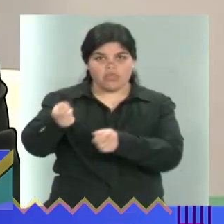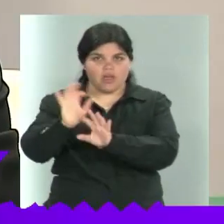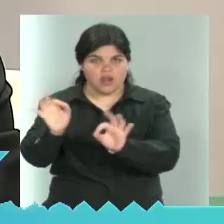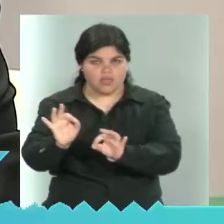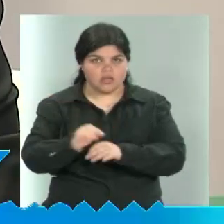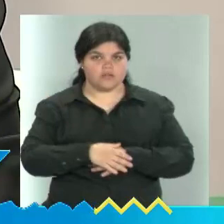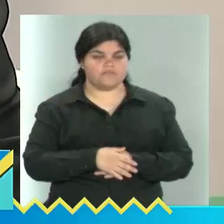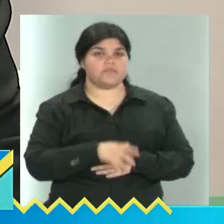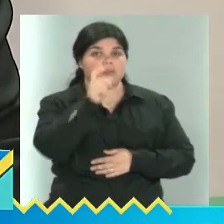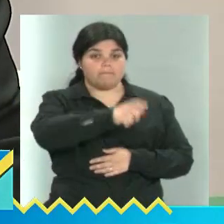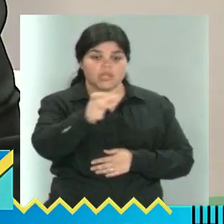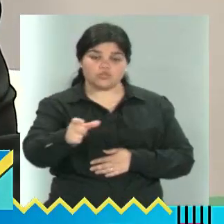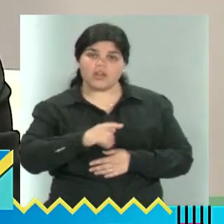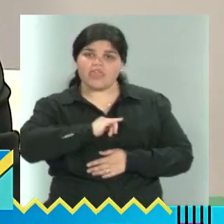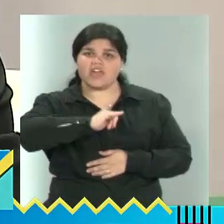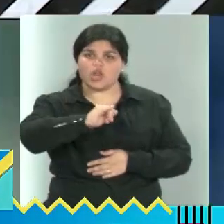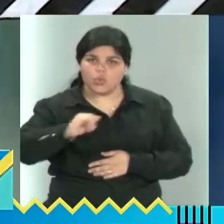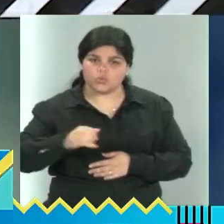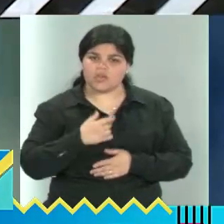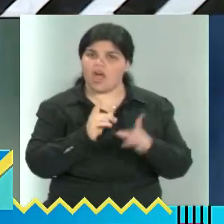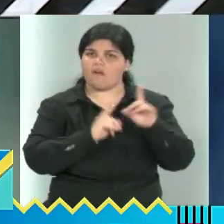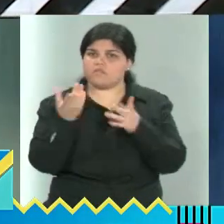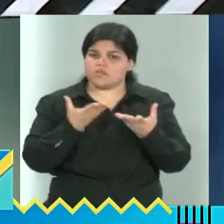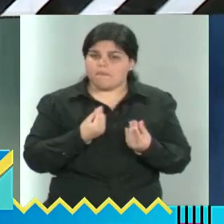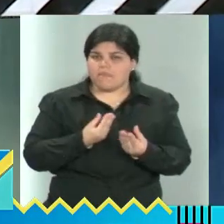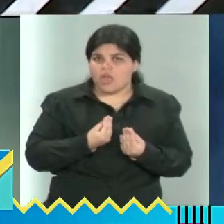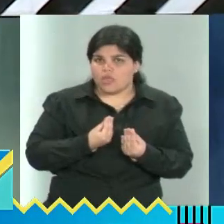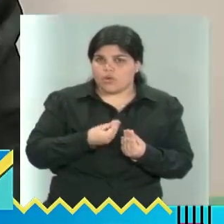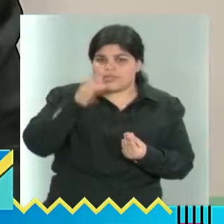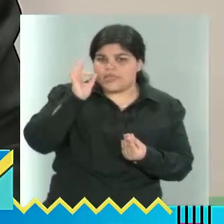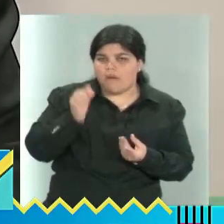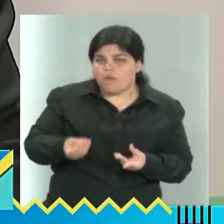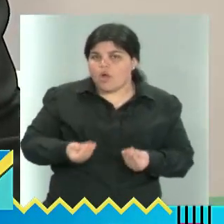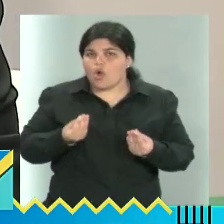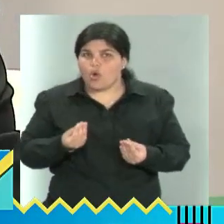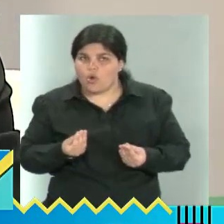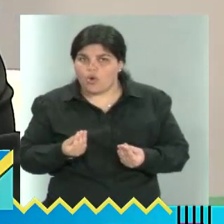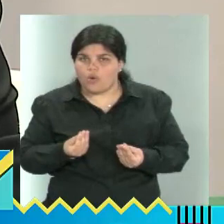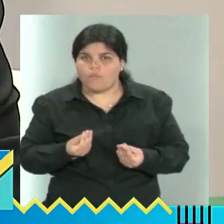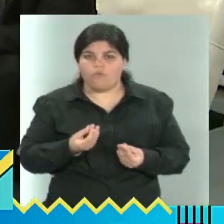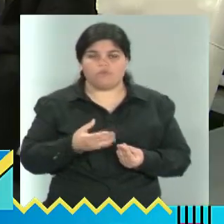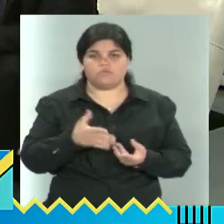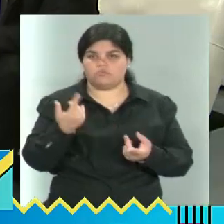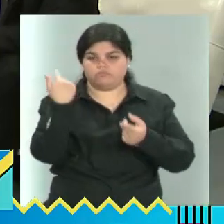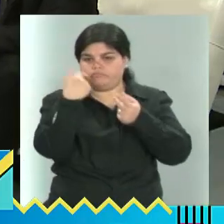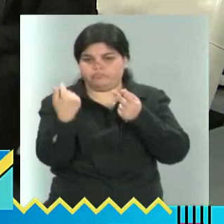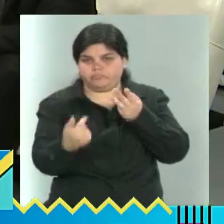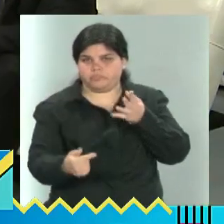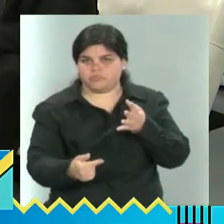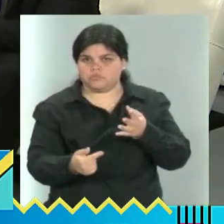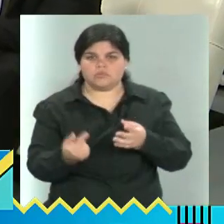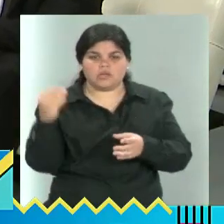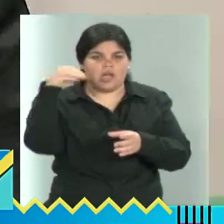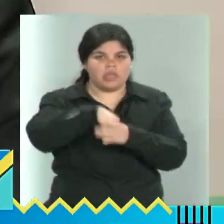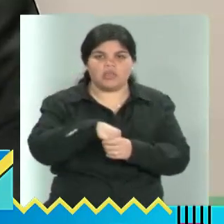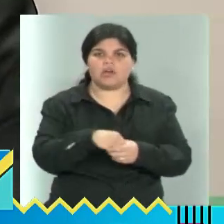miedo de hasta dónde está involucrado. Algún estamento estatal, ¿no?